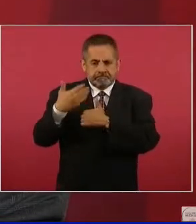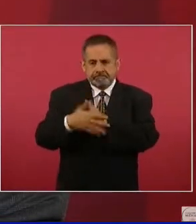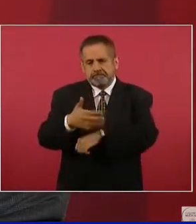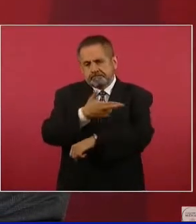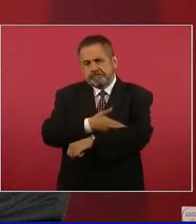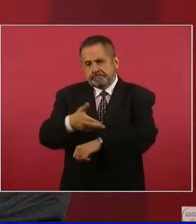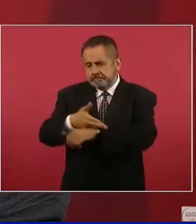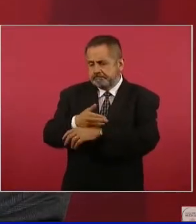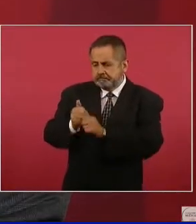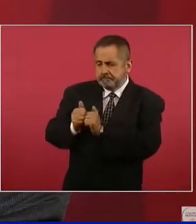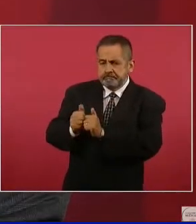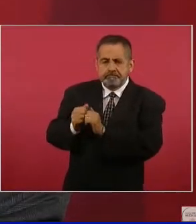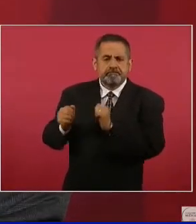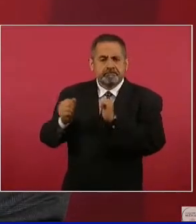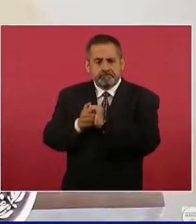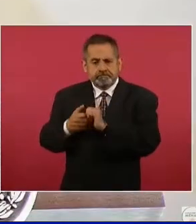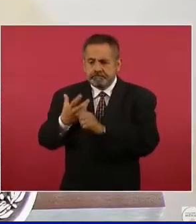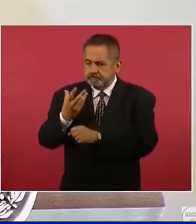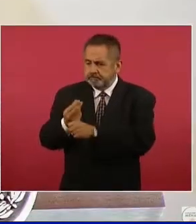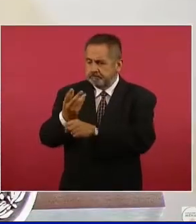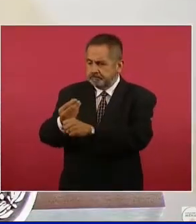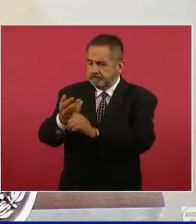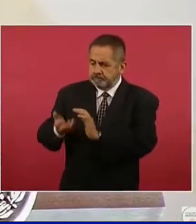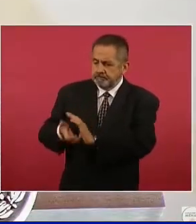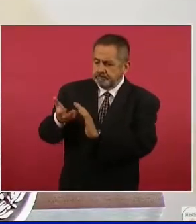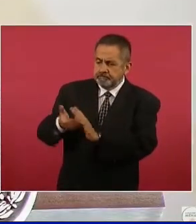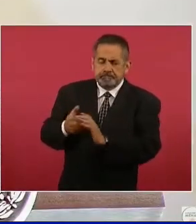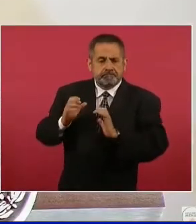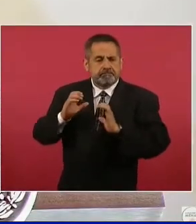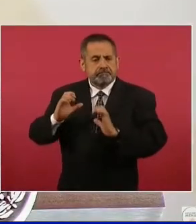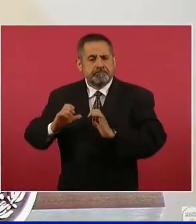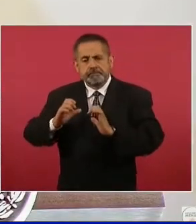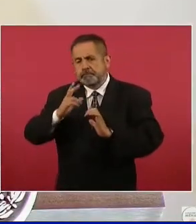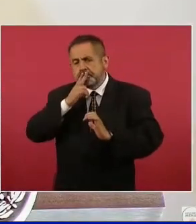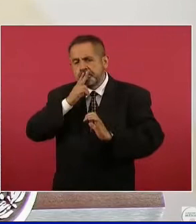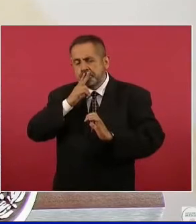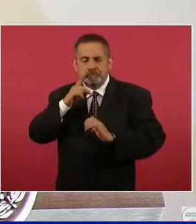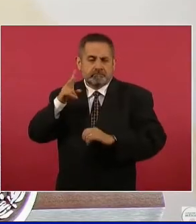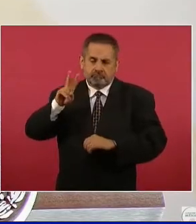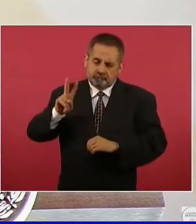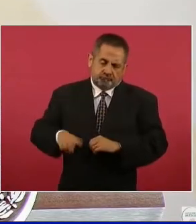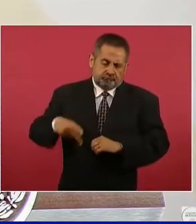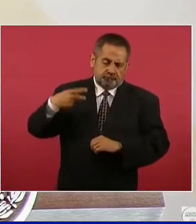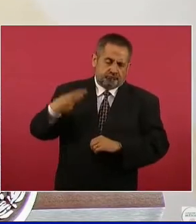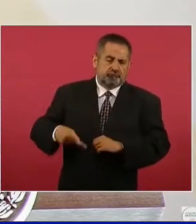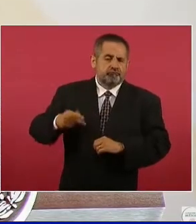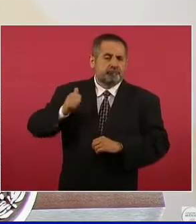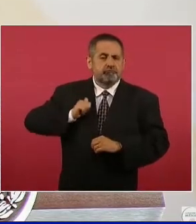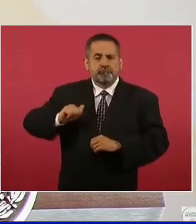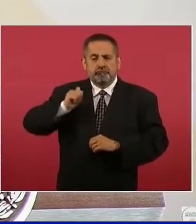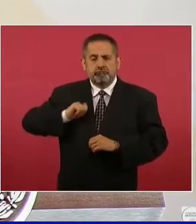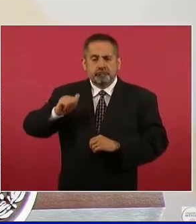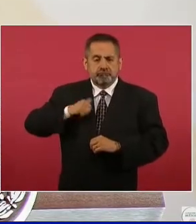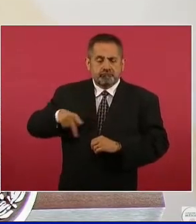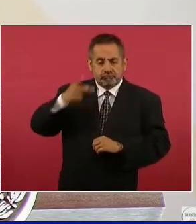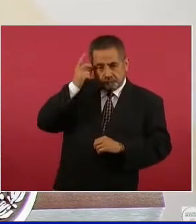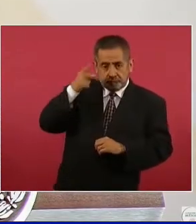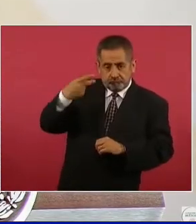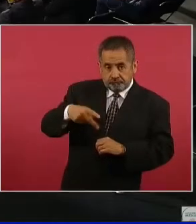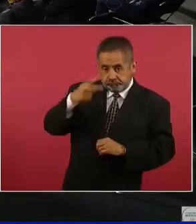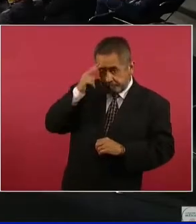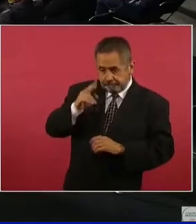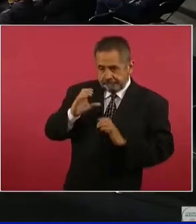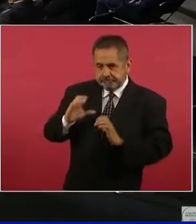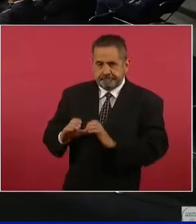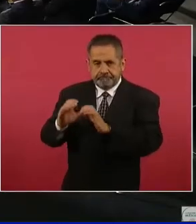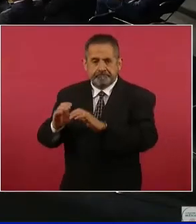acompañando las obras siempre con el cuidado de los bienes arqueológicos tanto en superficie como